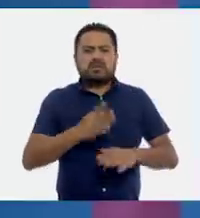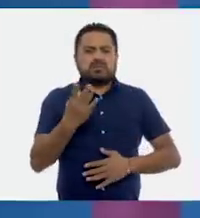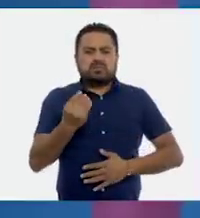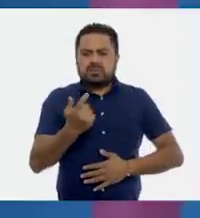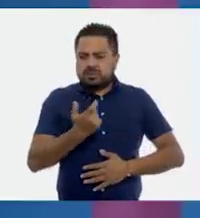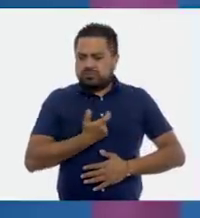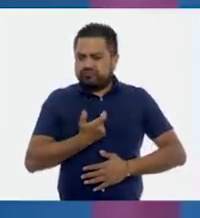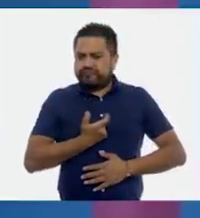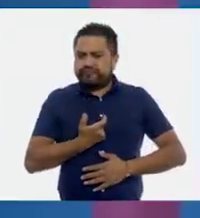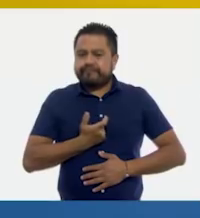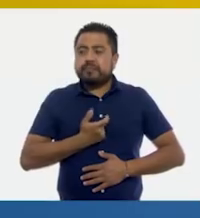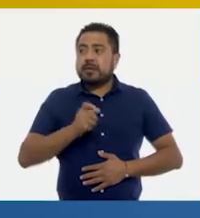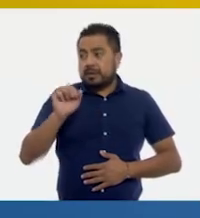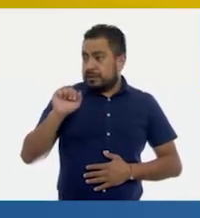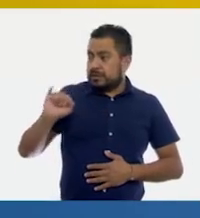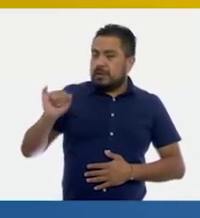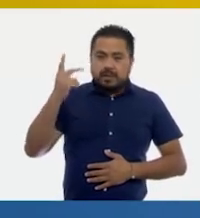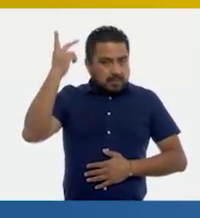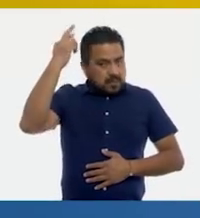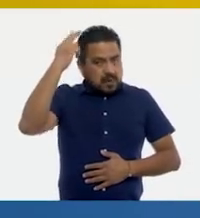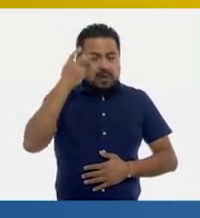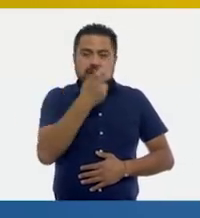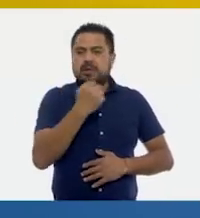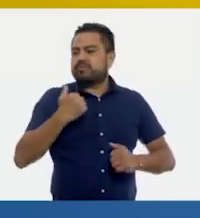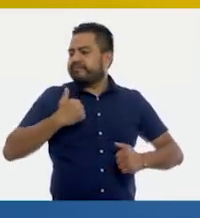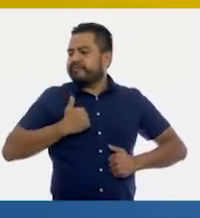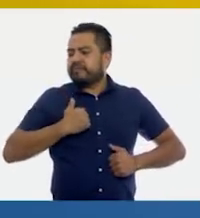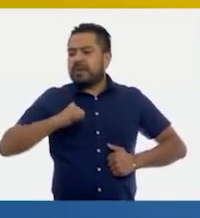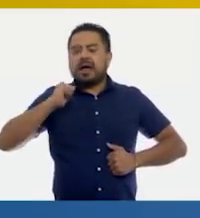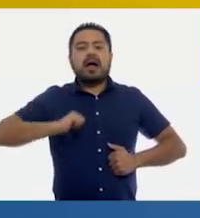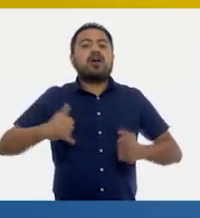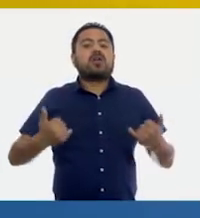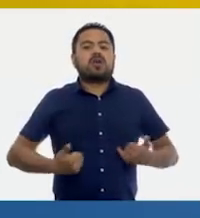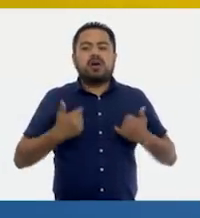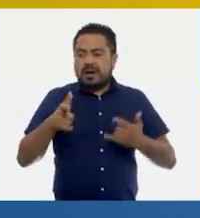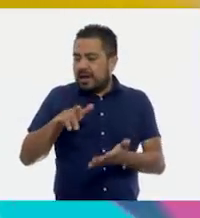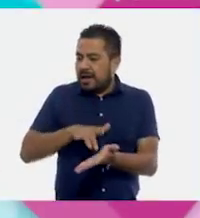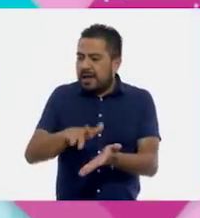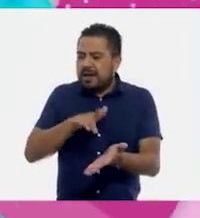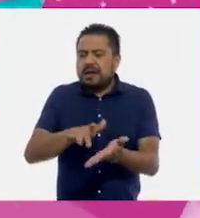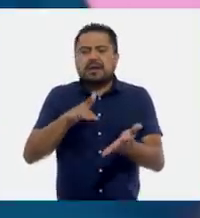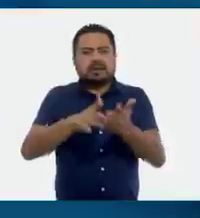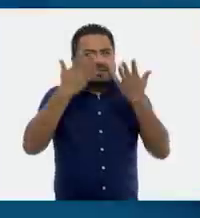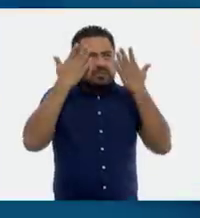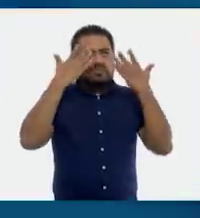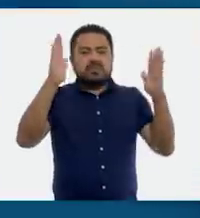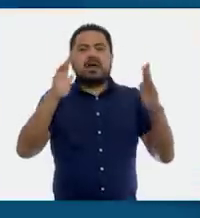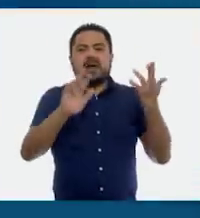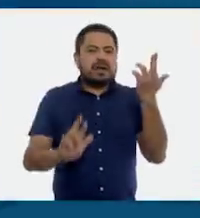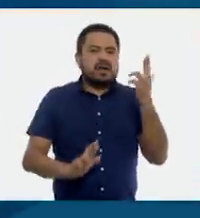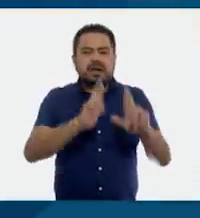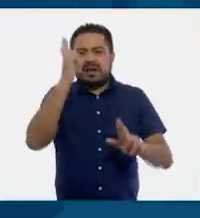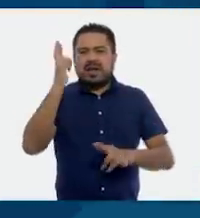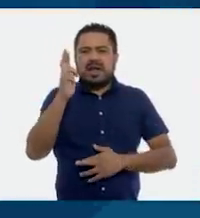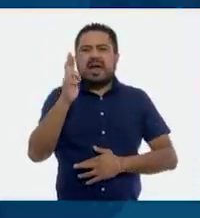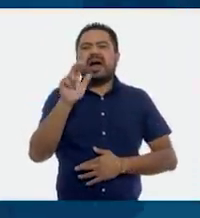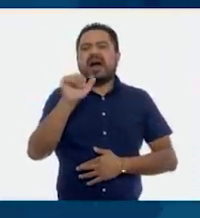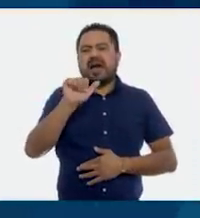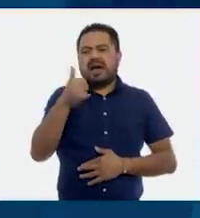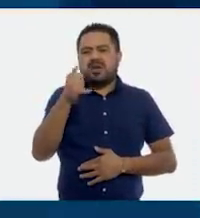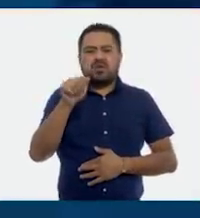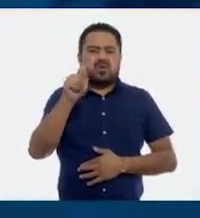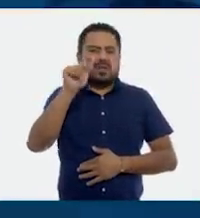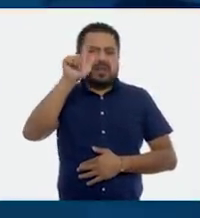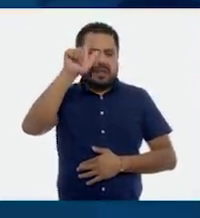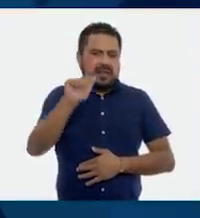medallas. Sí, Porfirio Díaz fue un militar que desde joven apoyó la causa liberal. En la Revolución de Ayutla, en contra de la